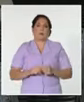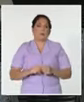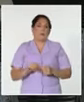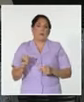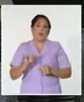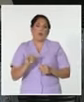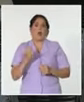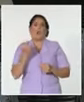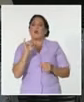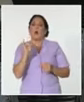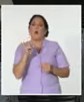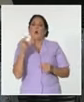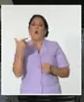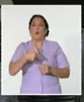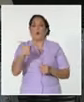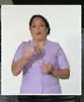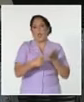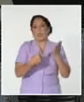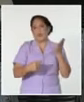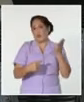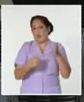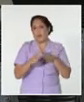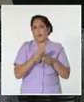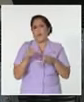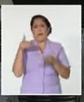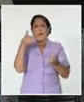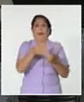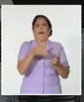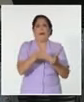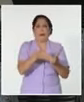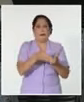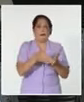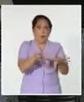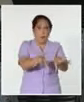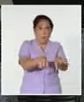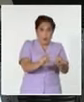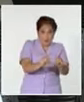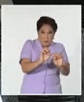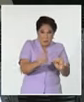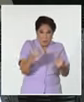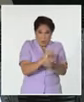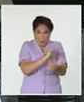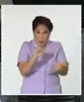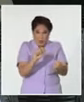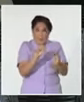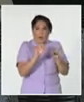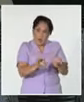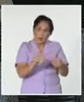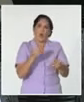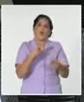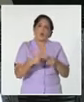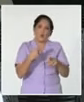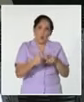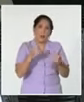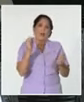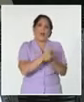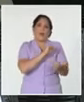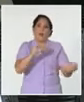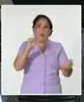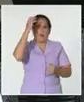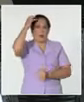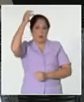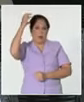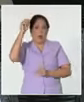pretexto para llegar a algún país determinado y ocuparlo, a eso le llamamos terrorismo de Estado. Es decir, cuando ya el